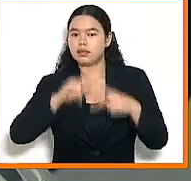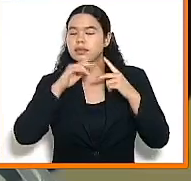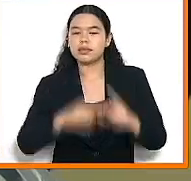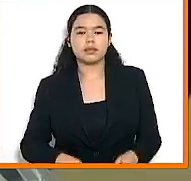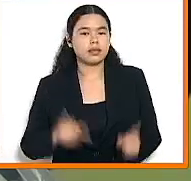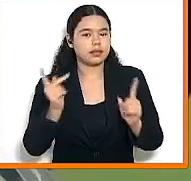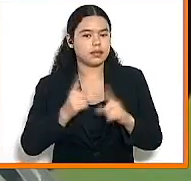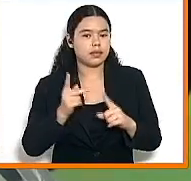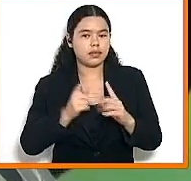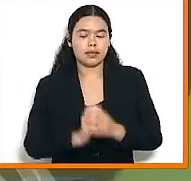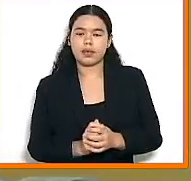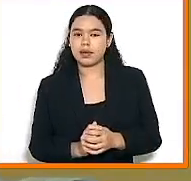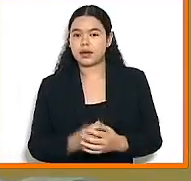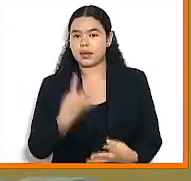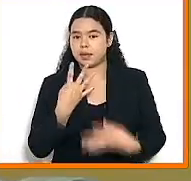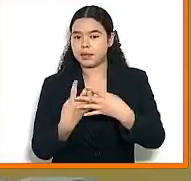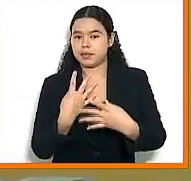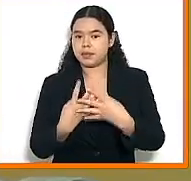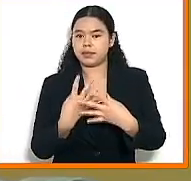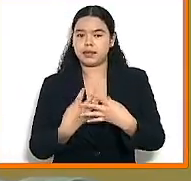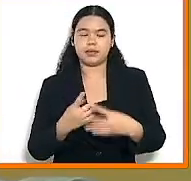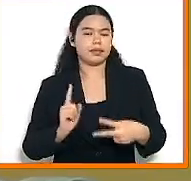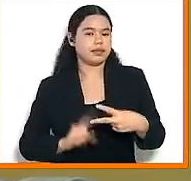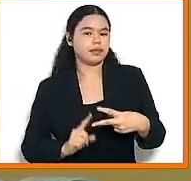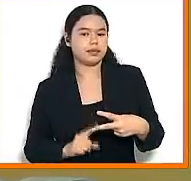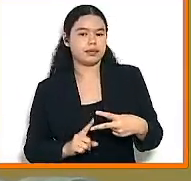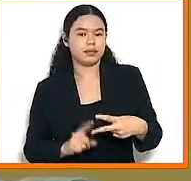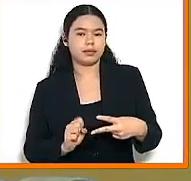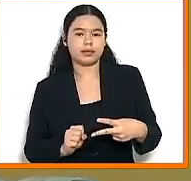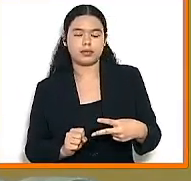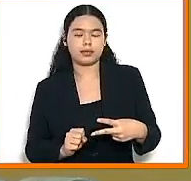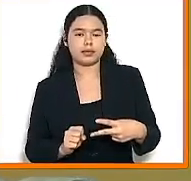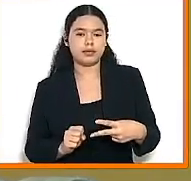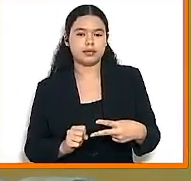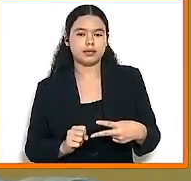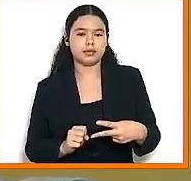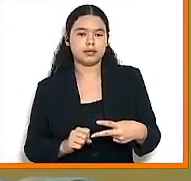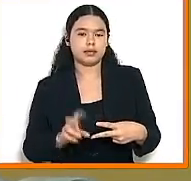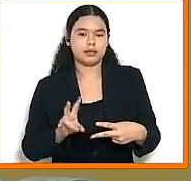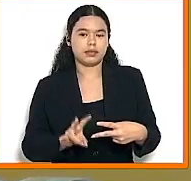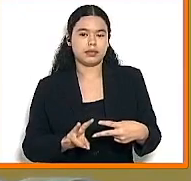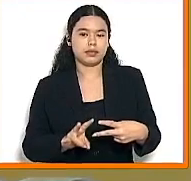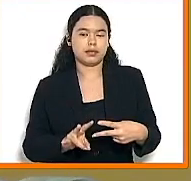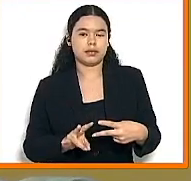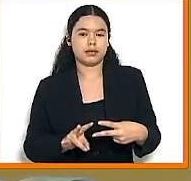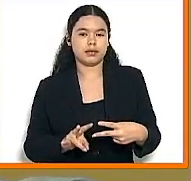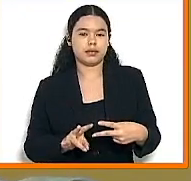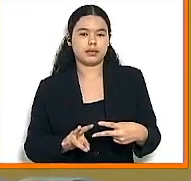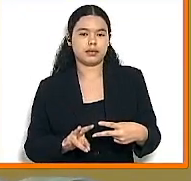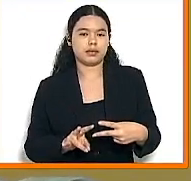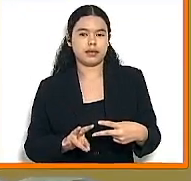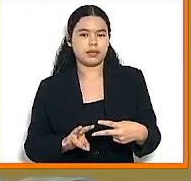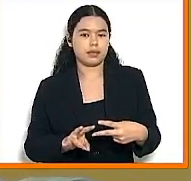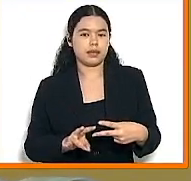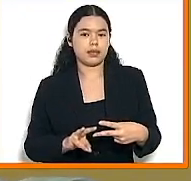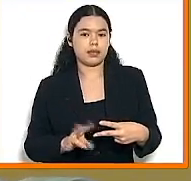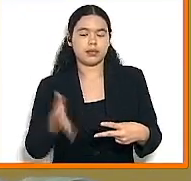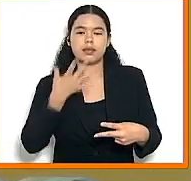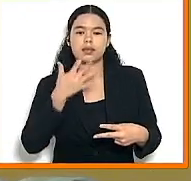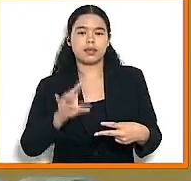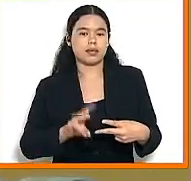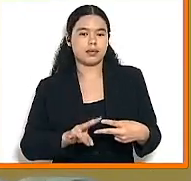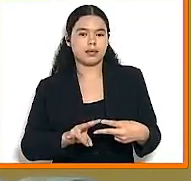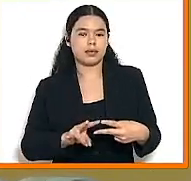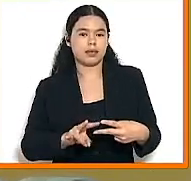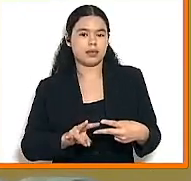su catrachada Mamo. Segundo número ganador, su primer dígito. Atento porque este es el 7, segundo dígitos. Muchísima